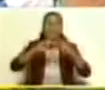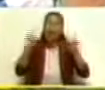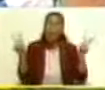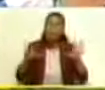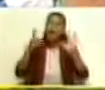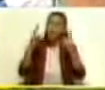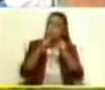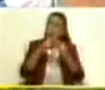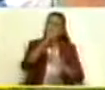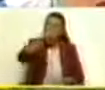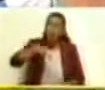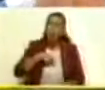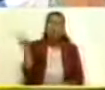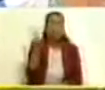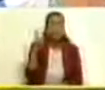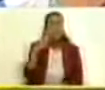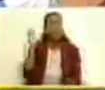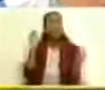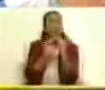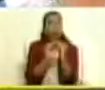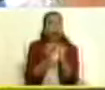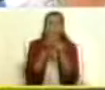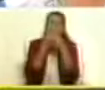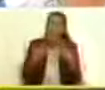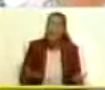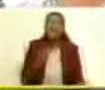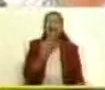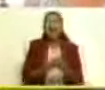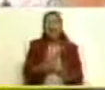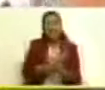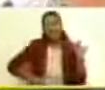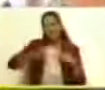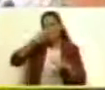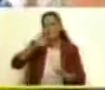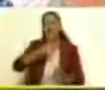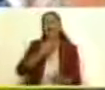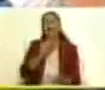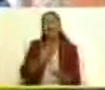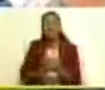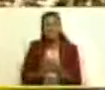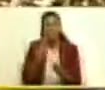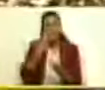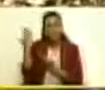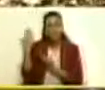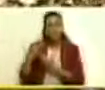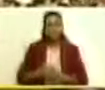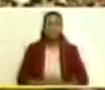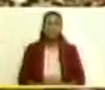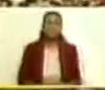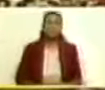como lo conocemos todos los venezolanos. Gracias, mi comandante en jefe.